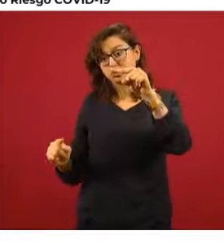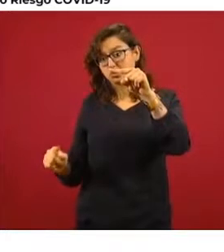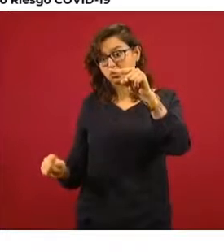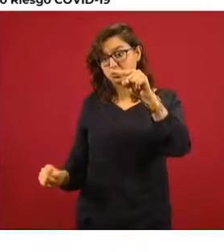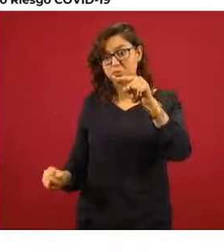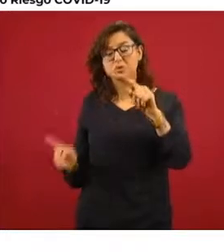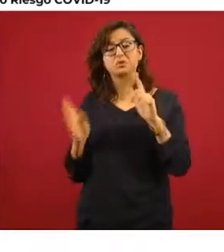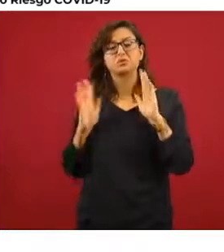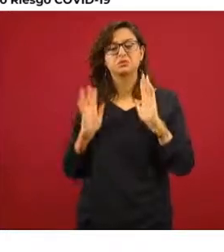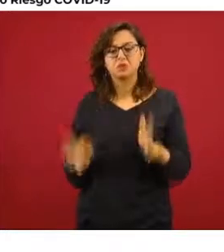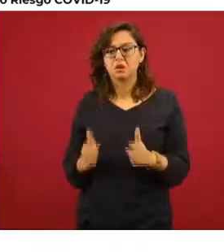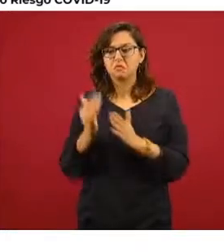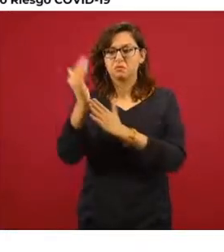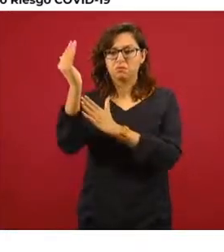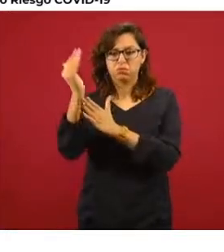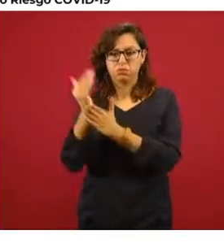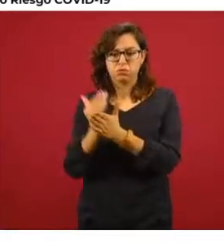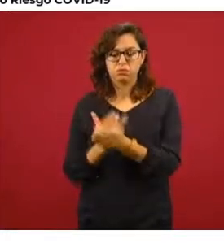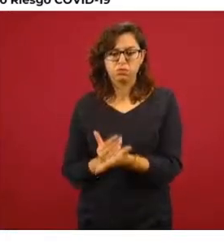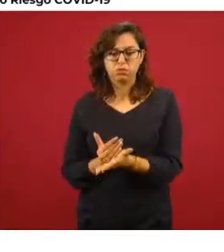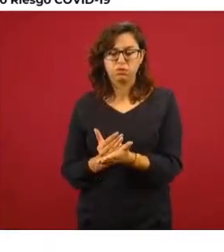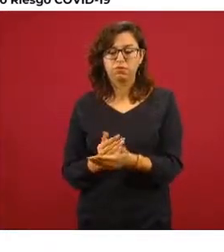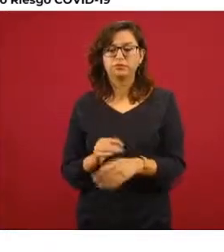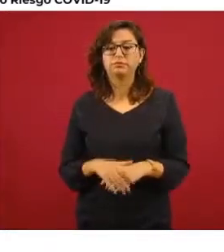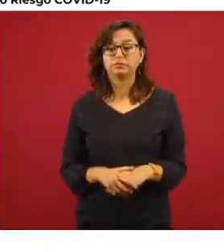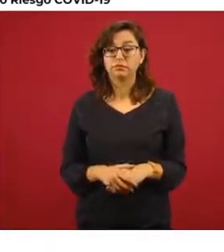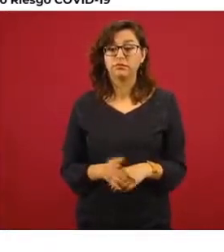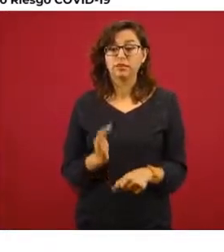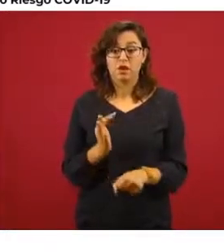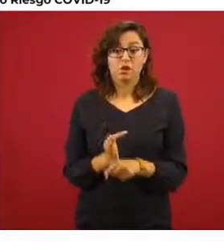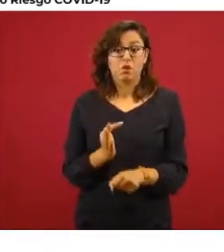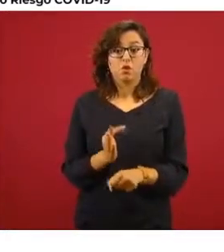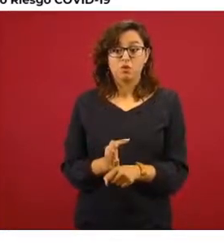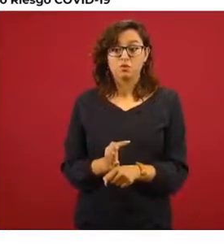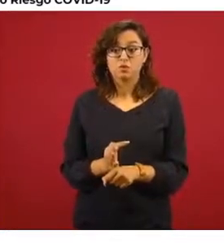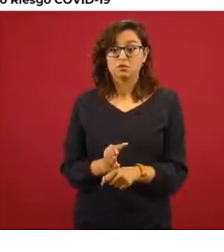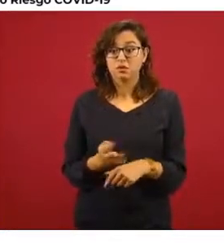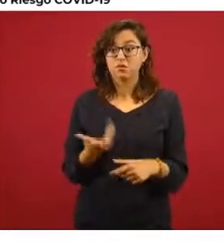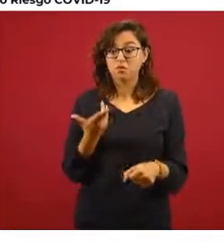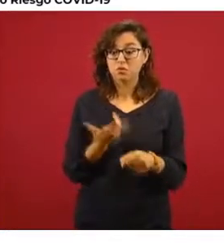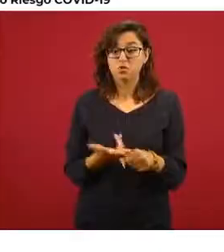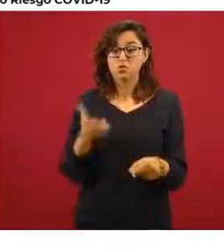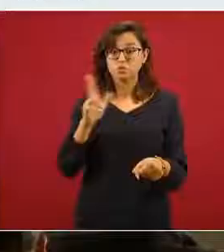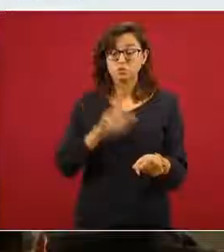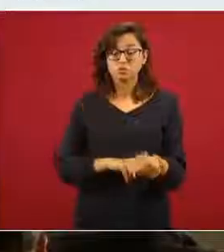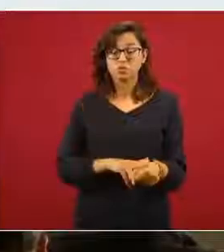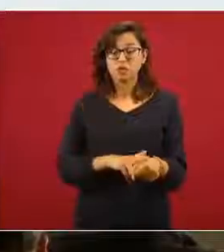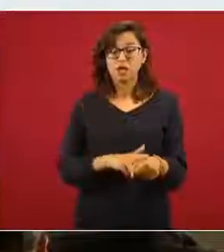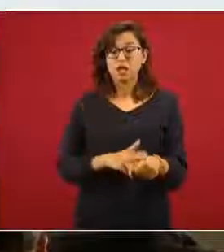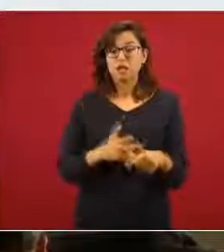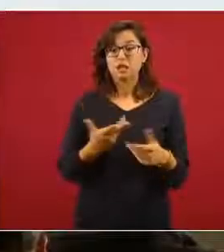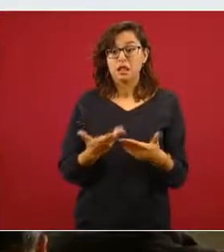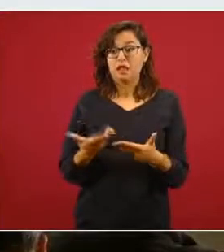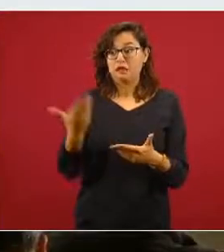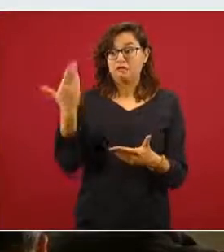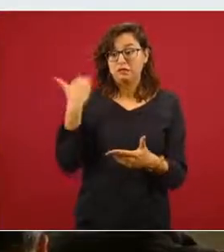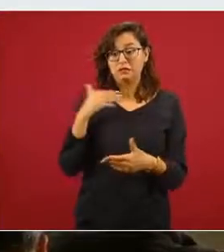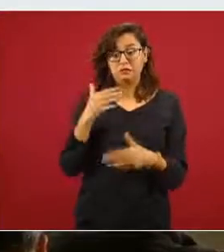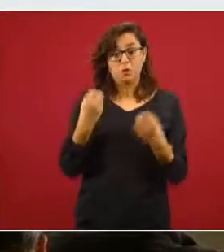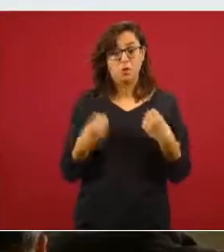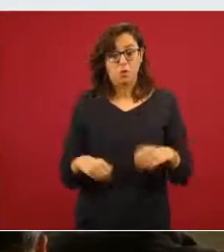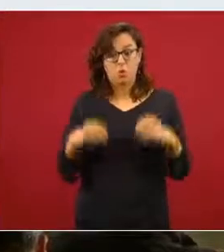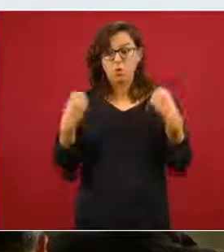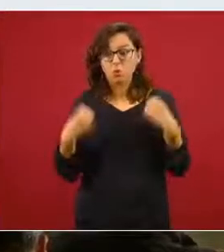manera continua en descenso. Llegamos a puntos importantes de uso hospitalario, veamos la siguiente, en San Luis